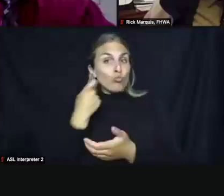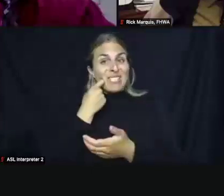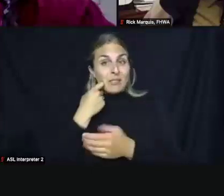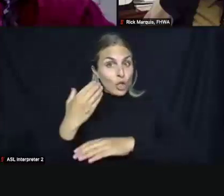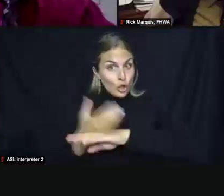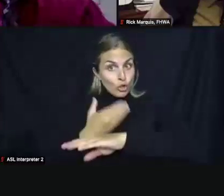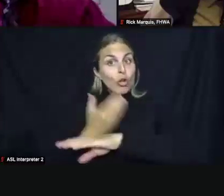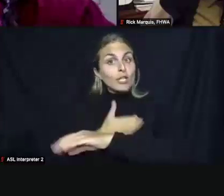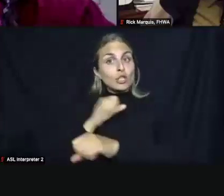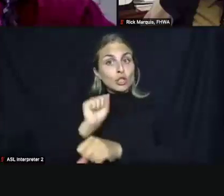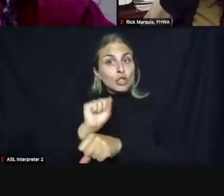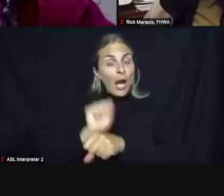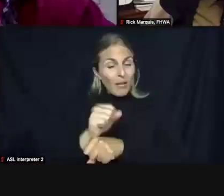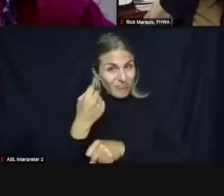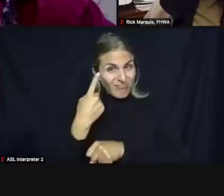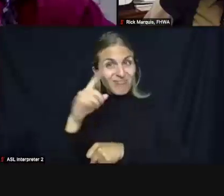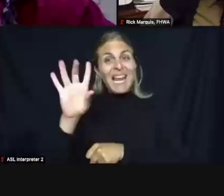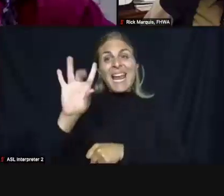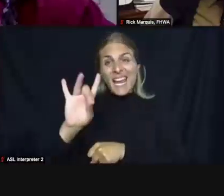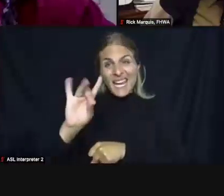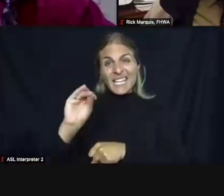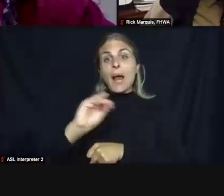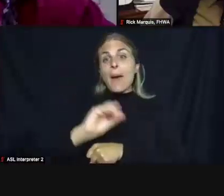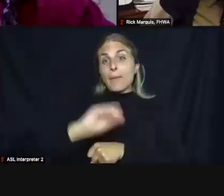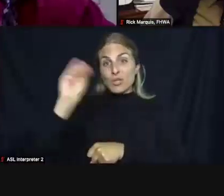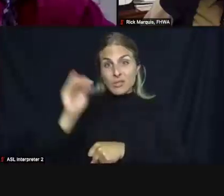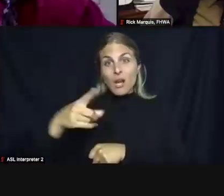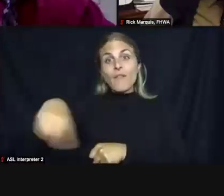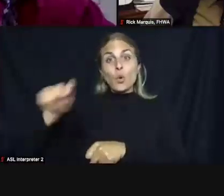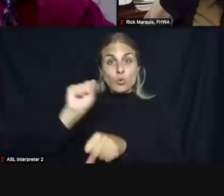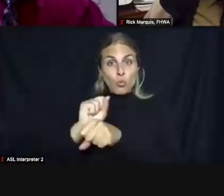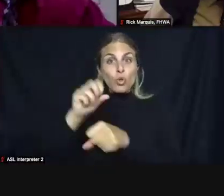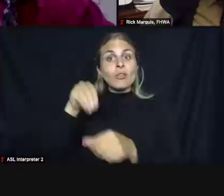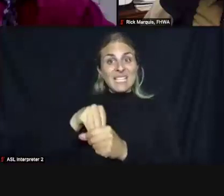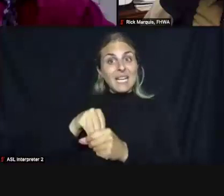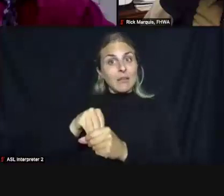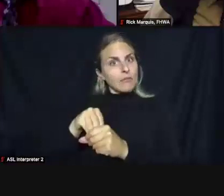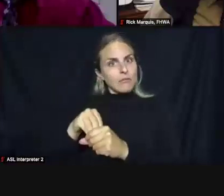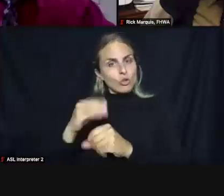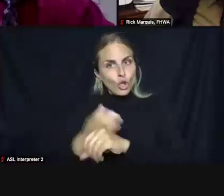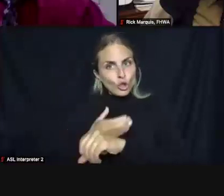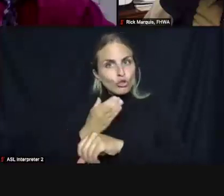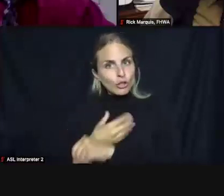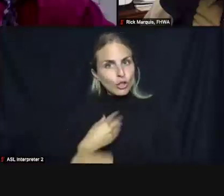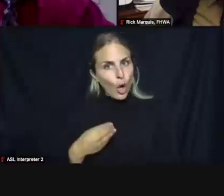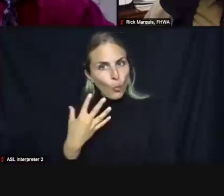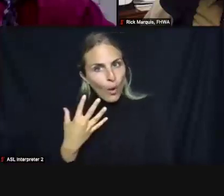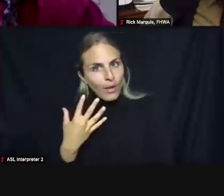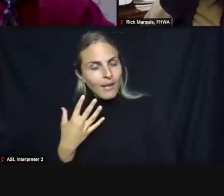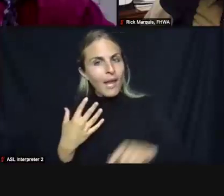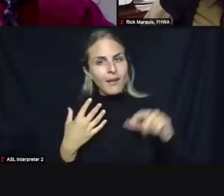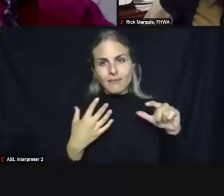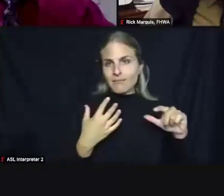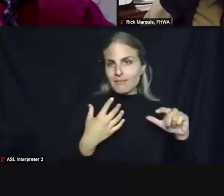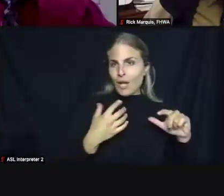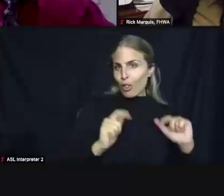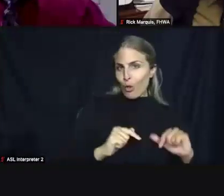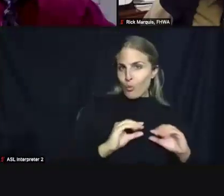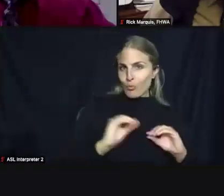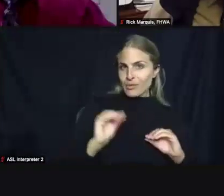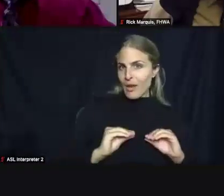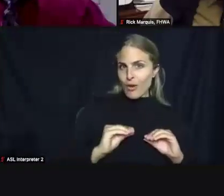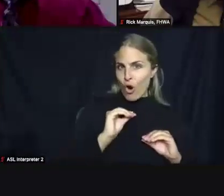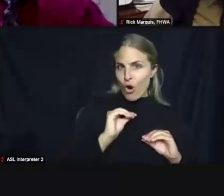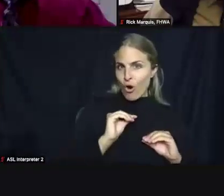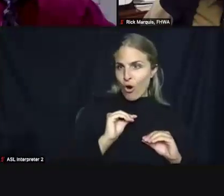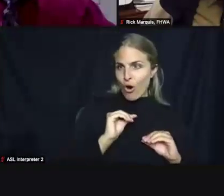sobre varios proyectos en Syracuse. 8% de los trabajadores en construcción son blancos